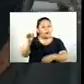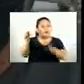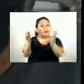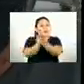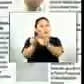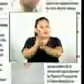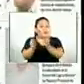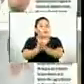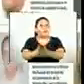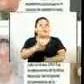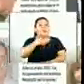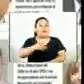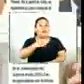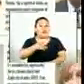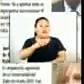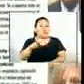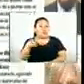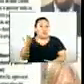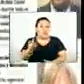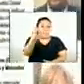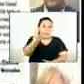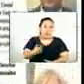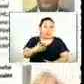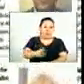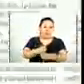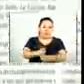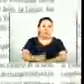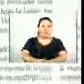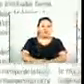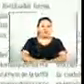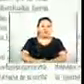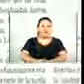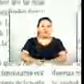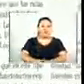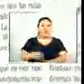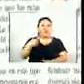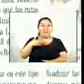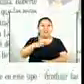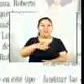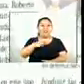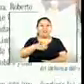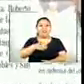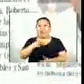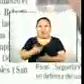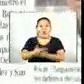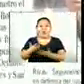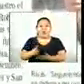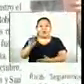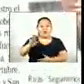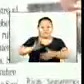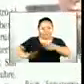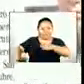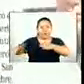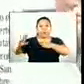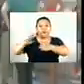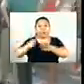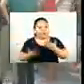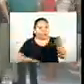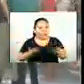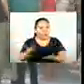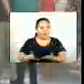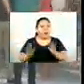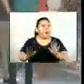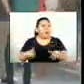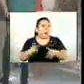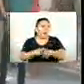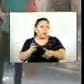difícil y de inseguridad para mi persona Rivas asegura que en su equipaje lleva a donde quiera que va su compromiso con el servicio público Por